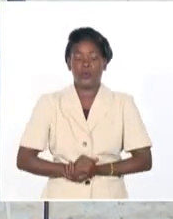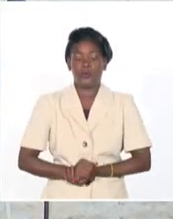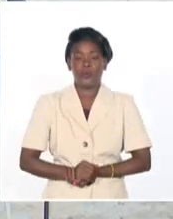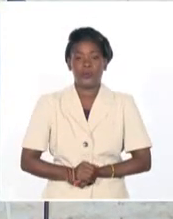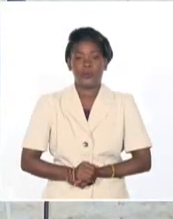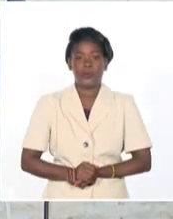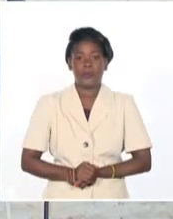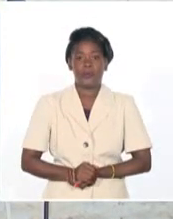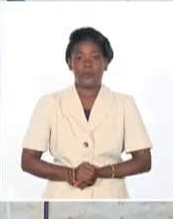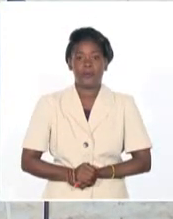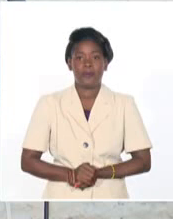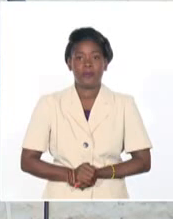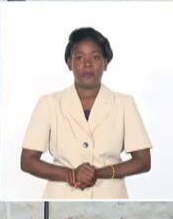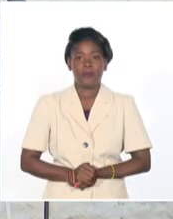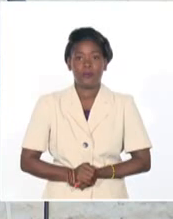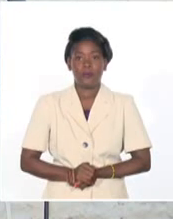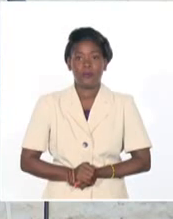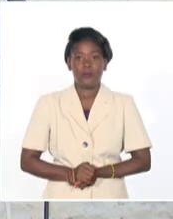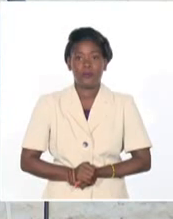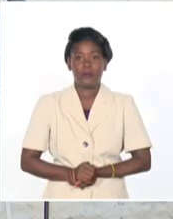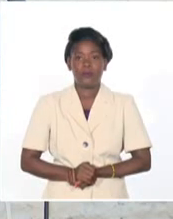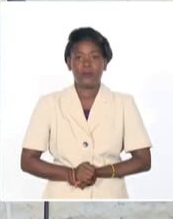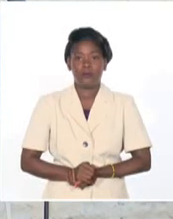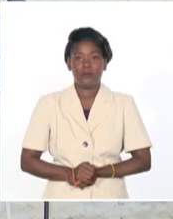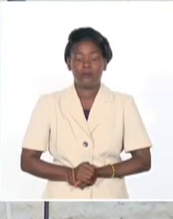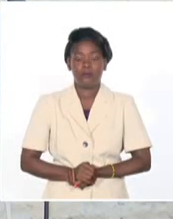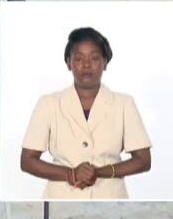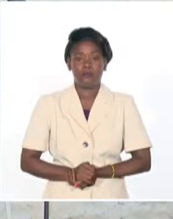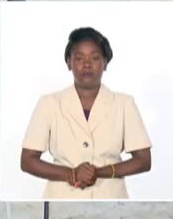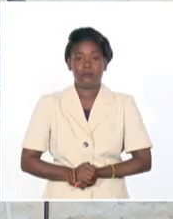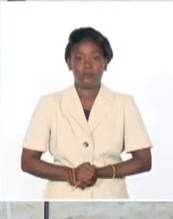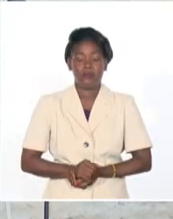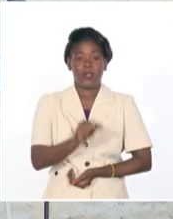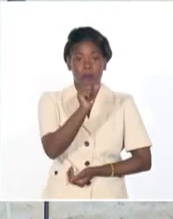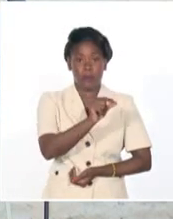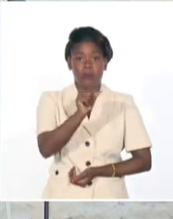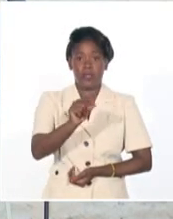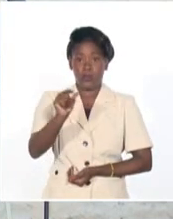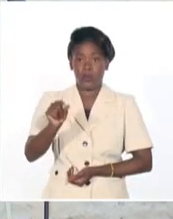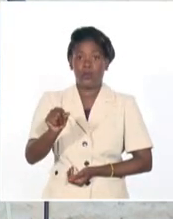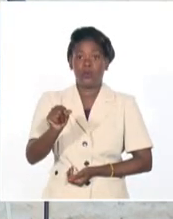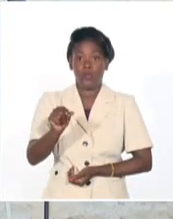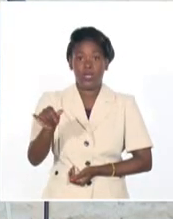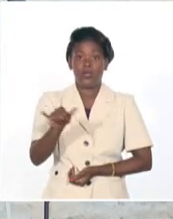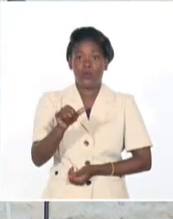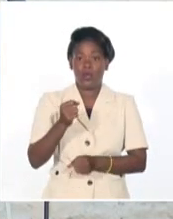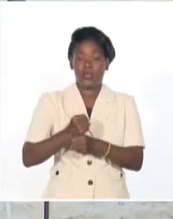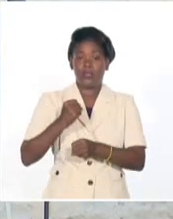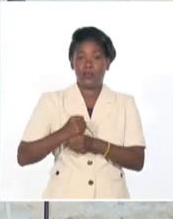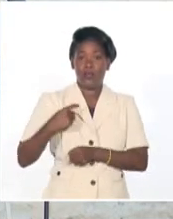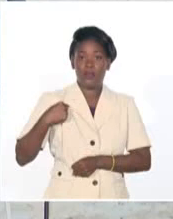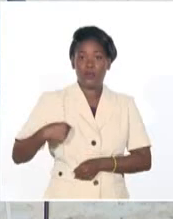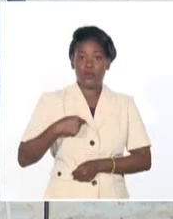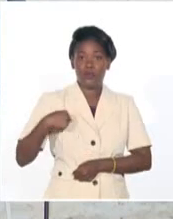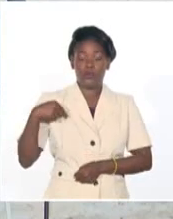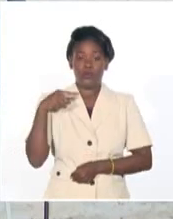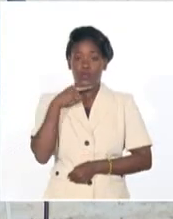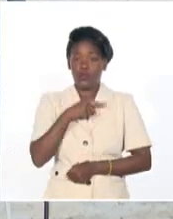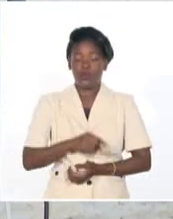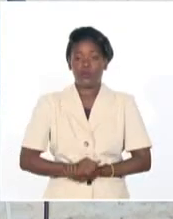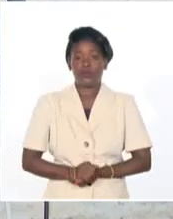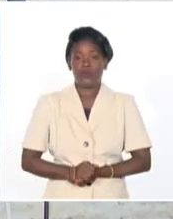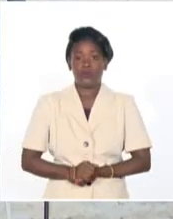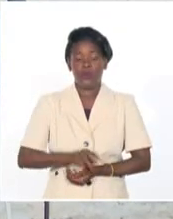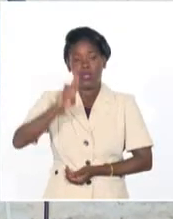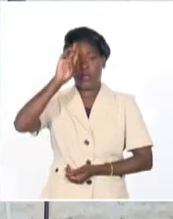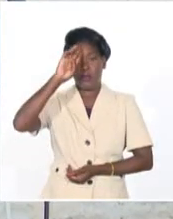combate. Protagonistas también los hermanos de la Cruz Roja, los trabajadores de nuestro sistema de salud, los que